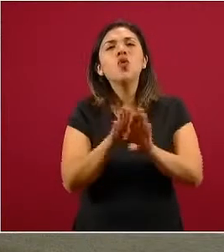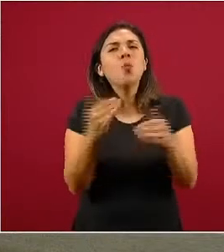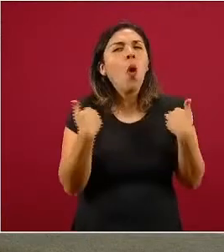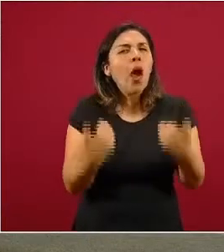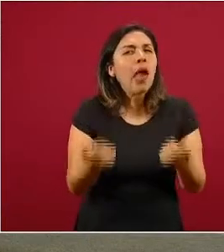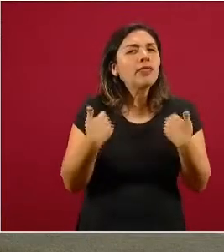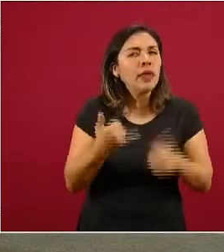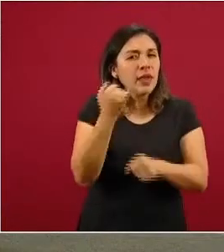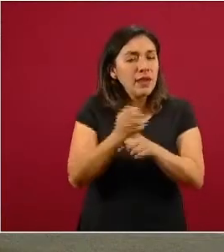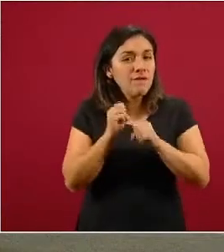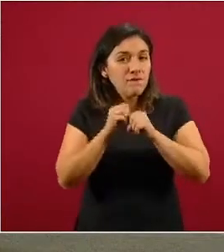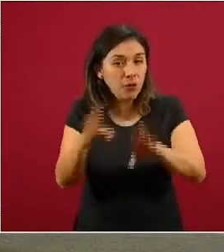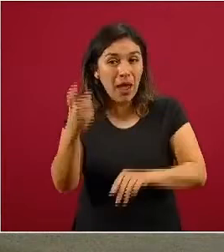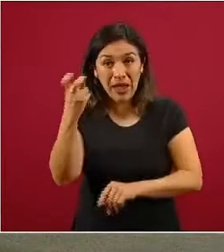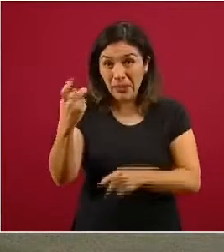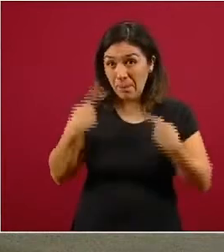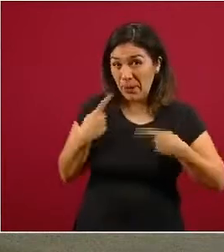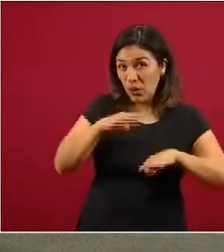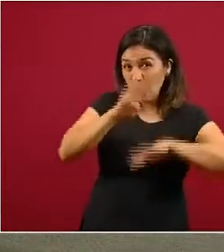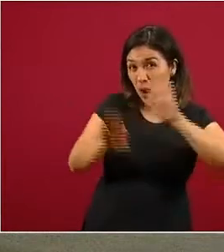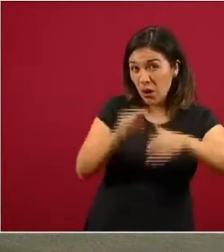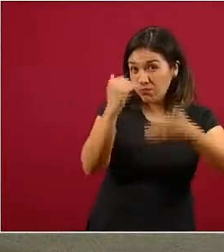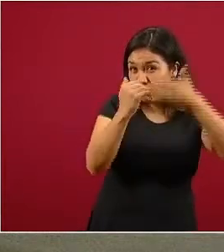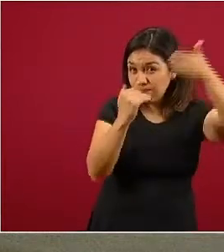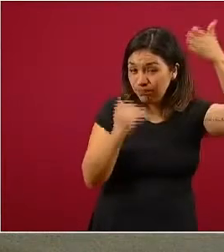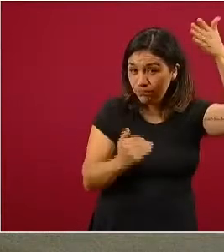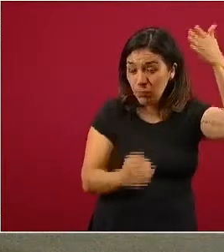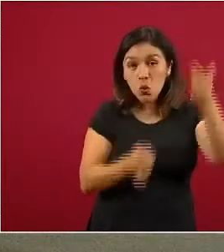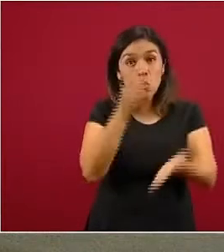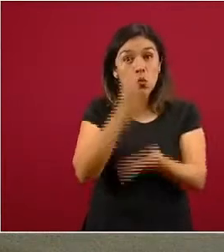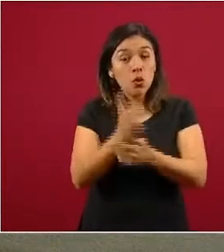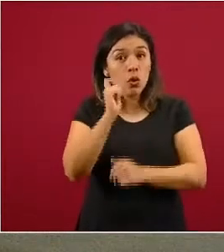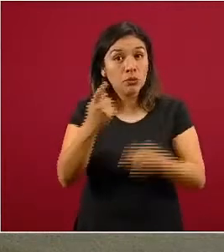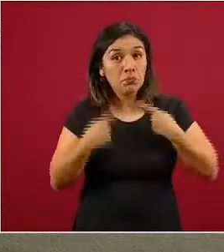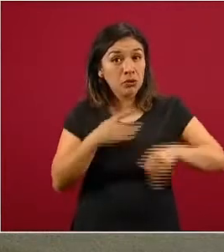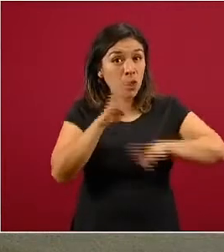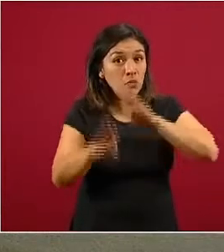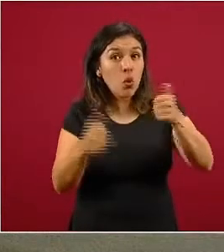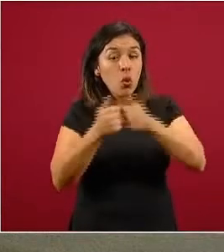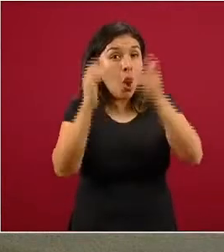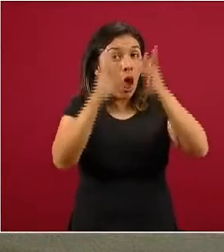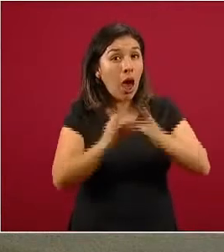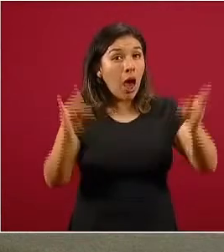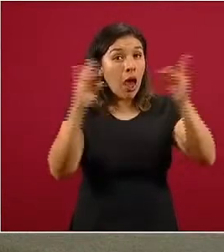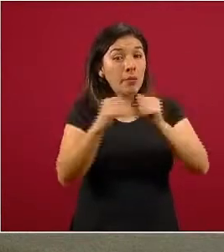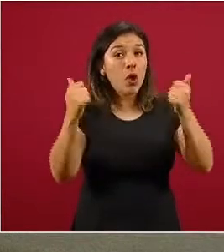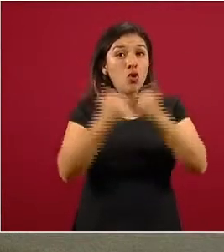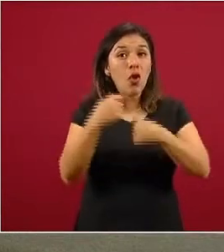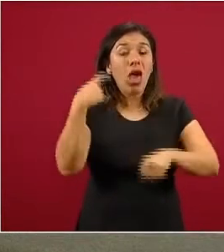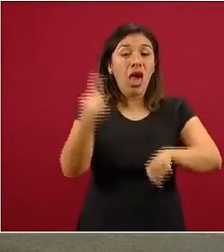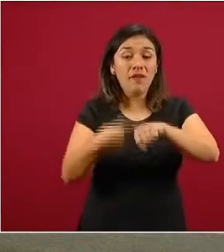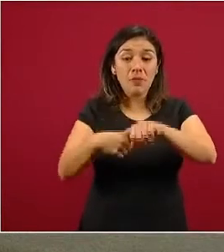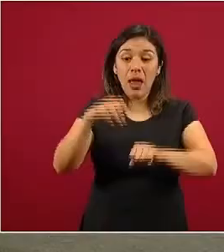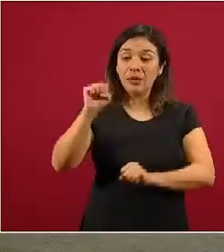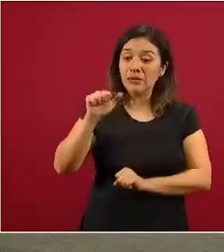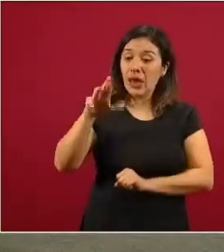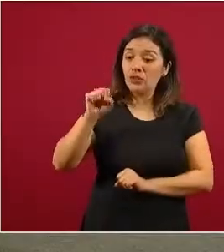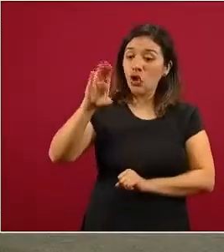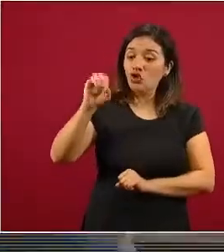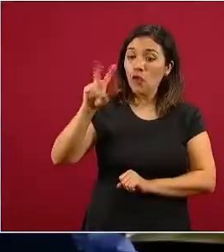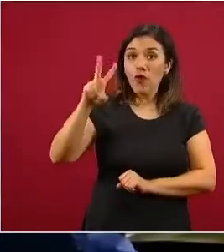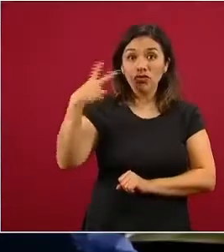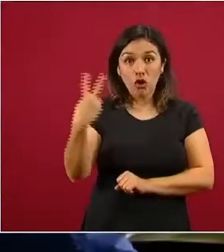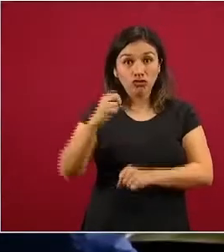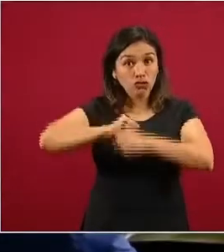del 2015, 16, 17, 18, 4 años de las bases de INEGI, que nos permiten tener una idea de